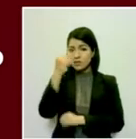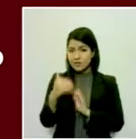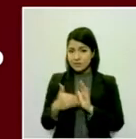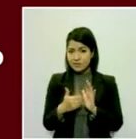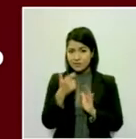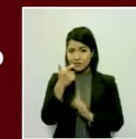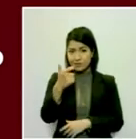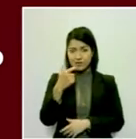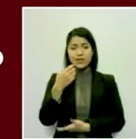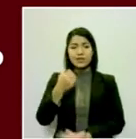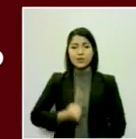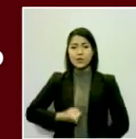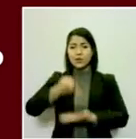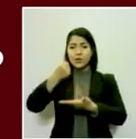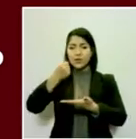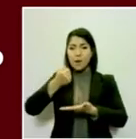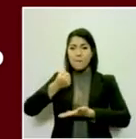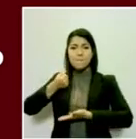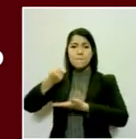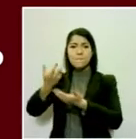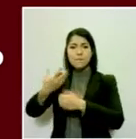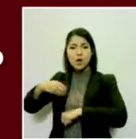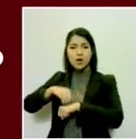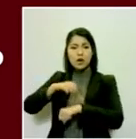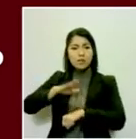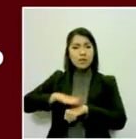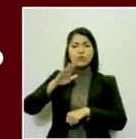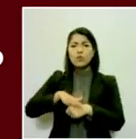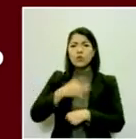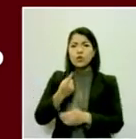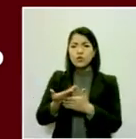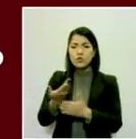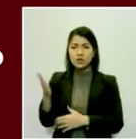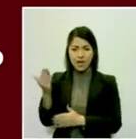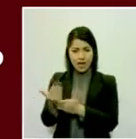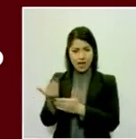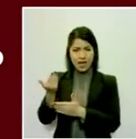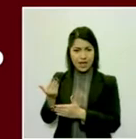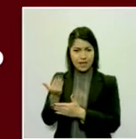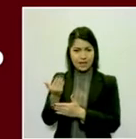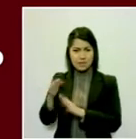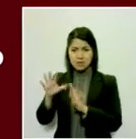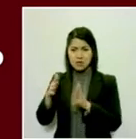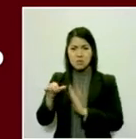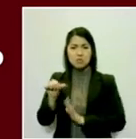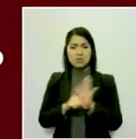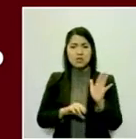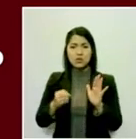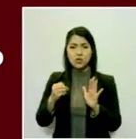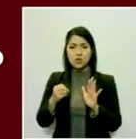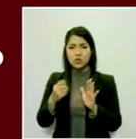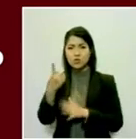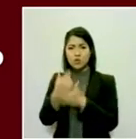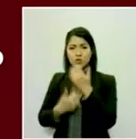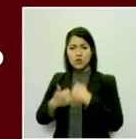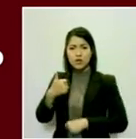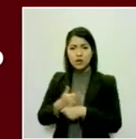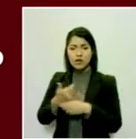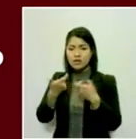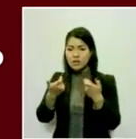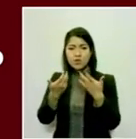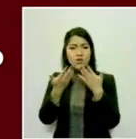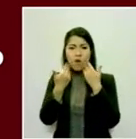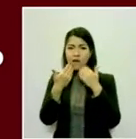204,129,000 pesos. Esto porque nosotros llegamos prácticamente a finales de octubre y ya no había